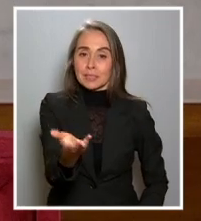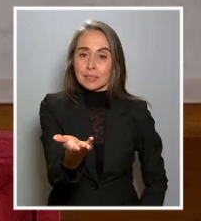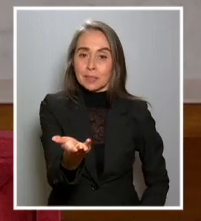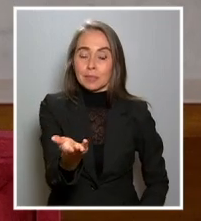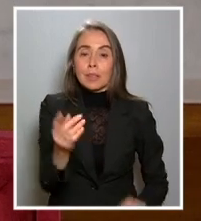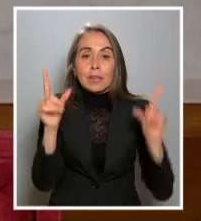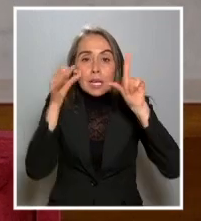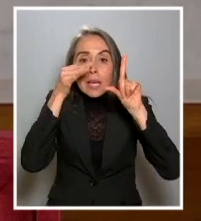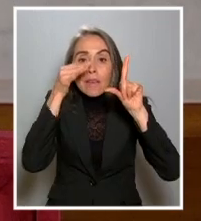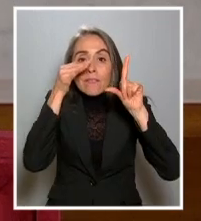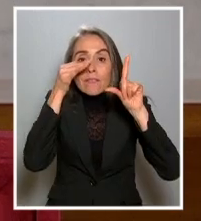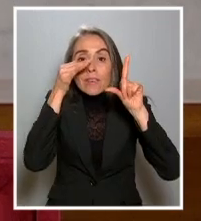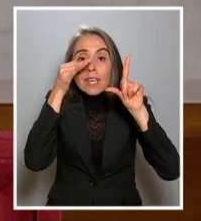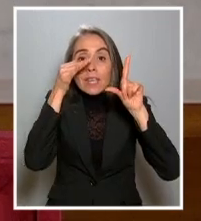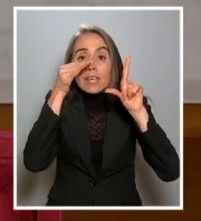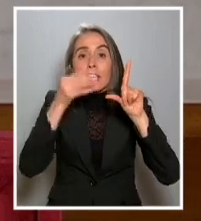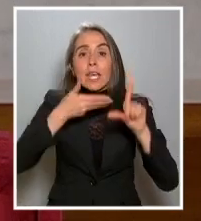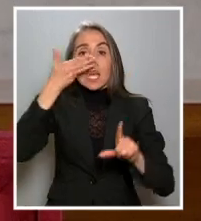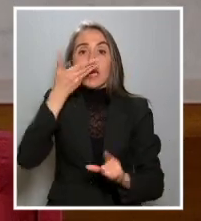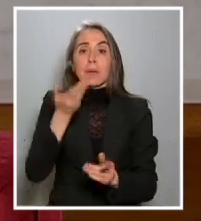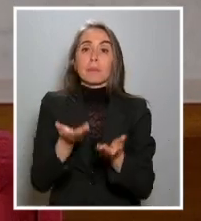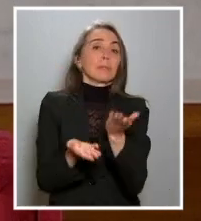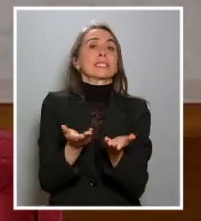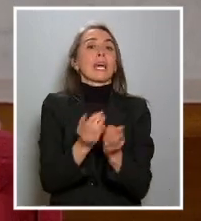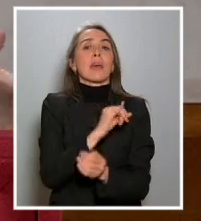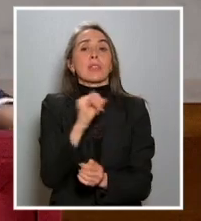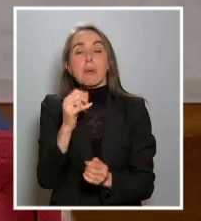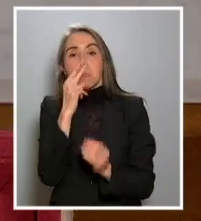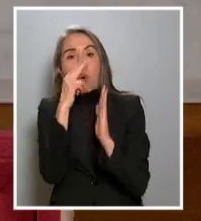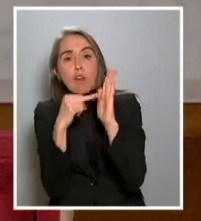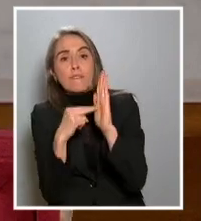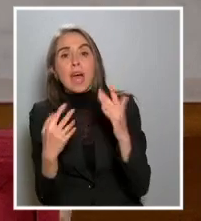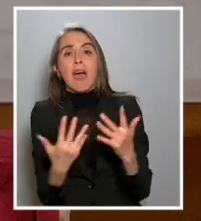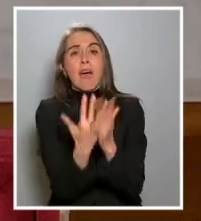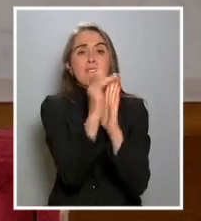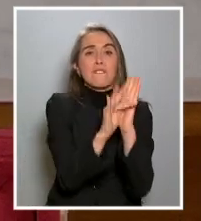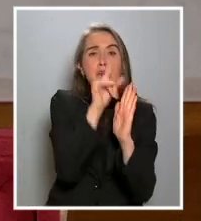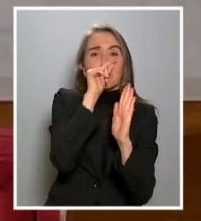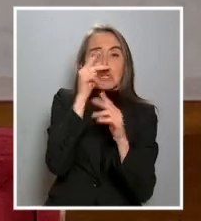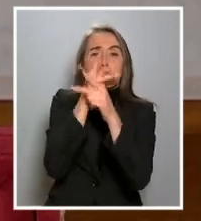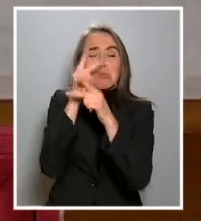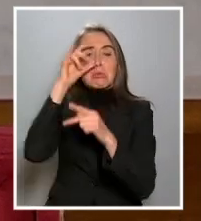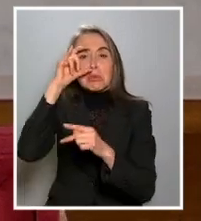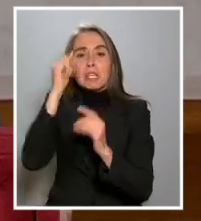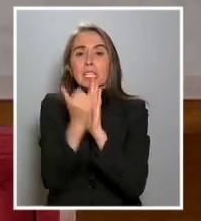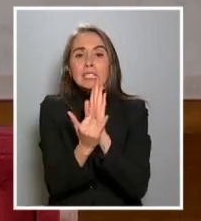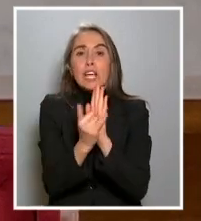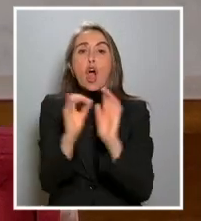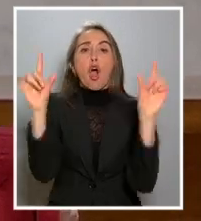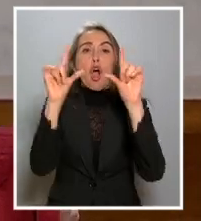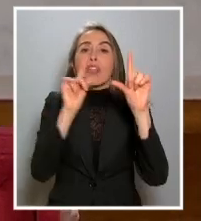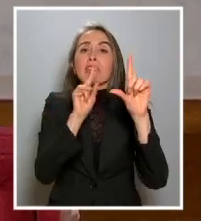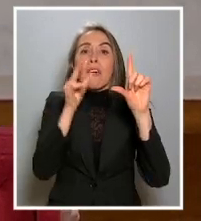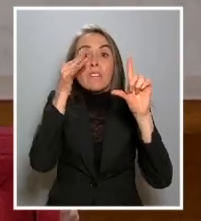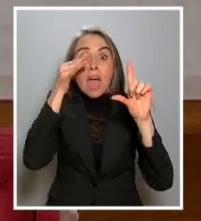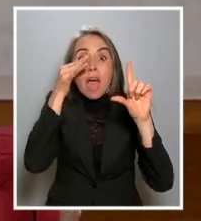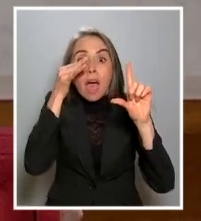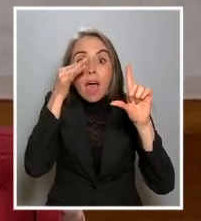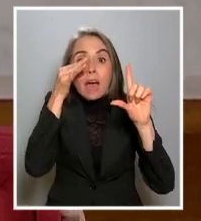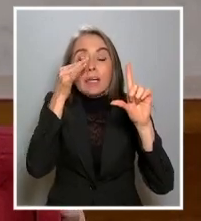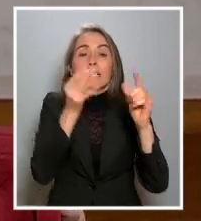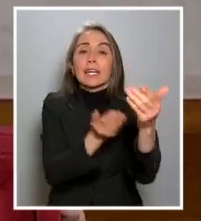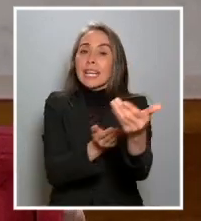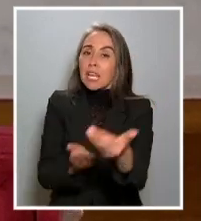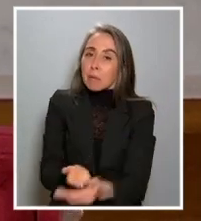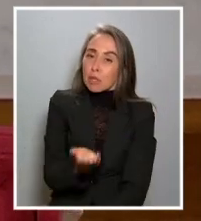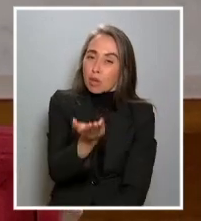que están viendo este mensaje o que lo verán por redes sociales o televisión, les quiero invitar a que